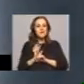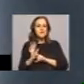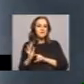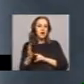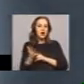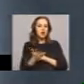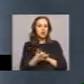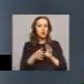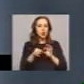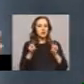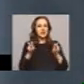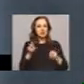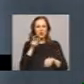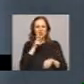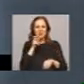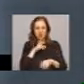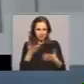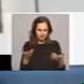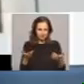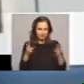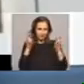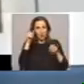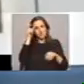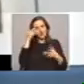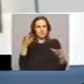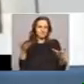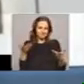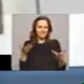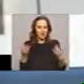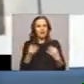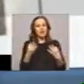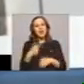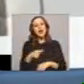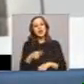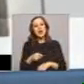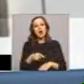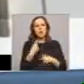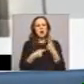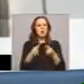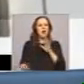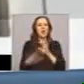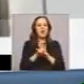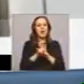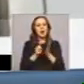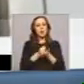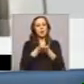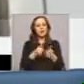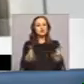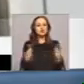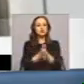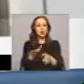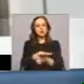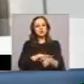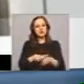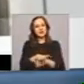los diversos círculos de este infierno que había. Por un lado, ya te digo que había una serie de leyes que sustentaban todo este tejido